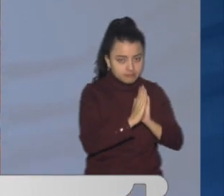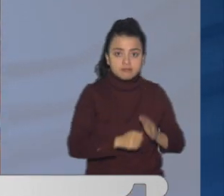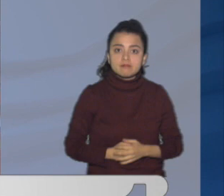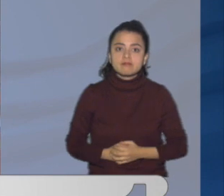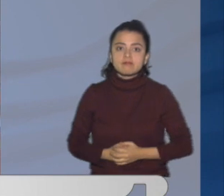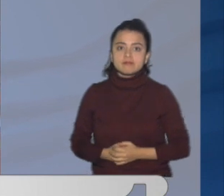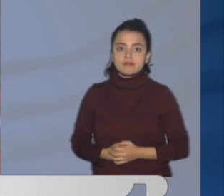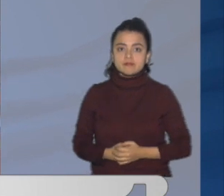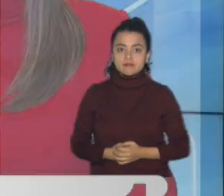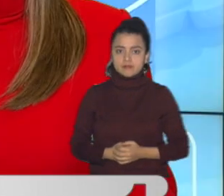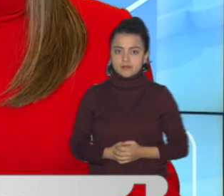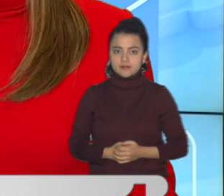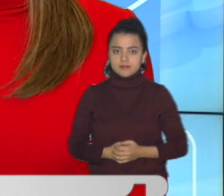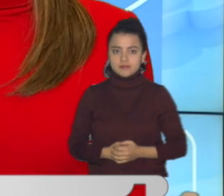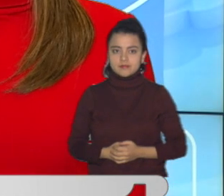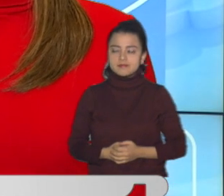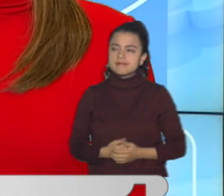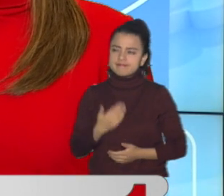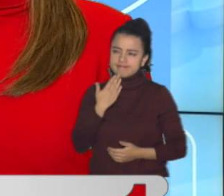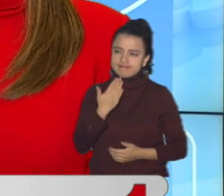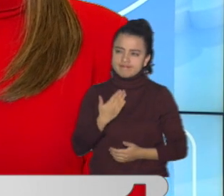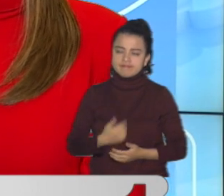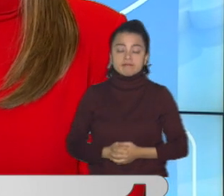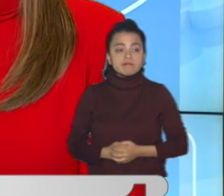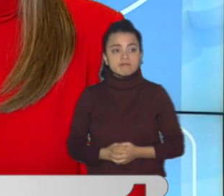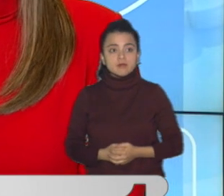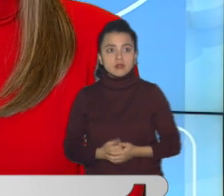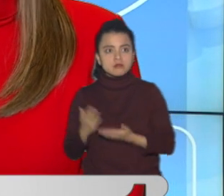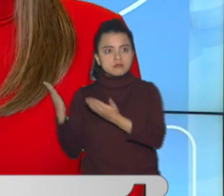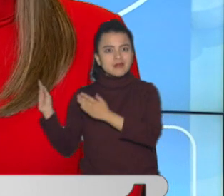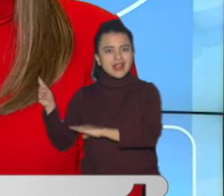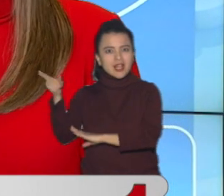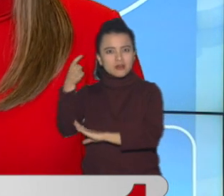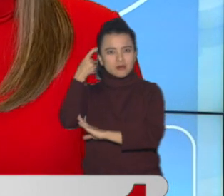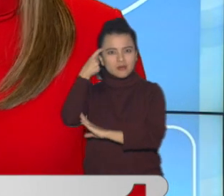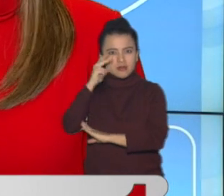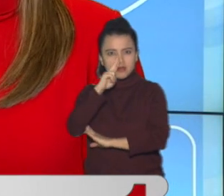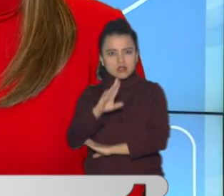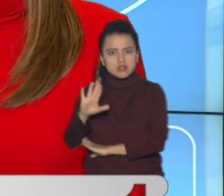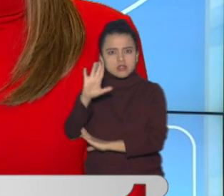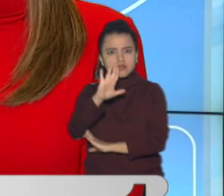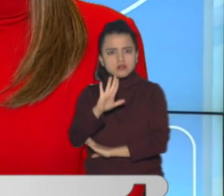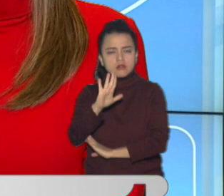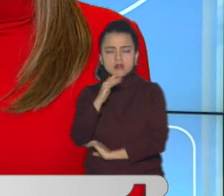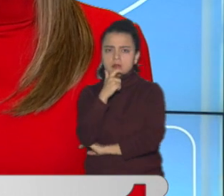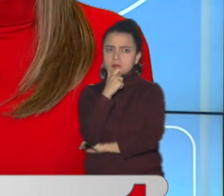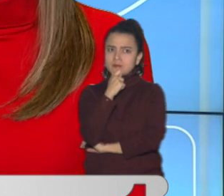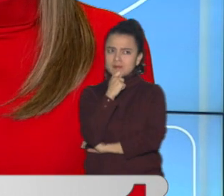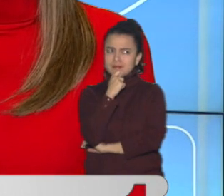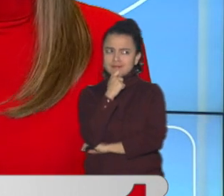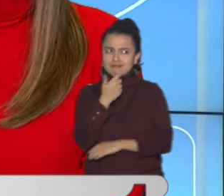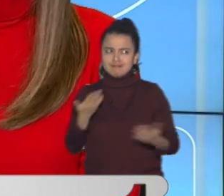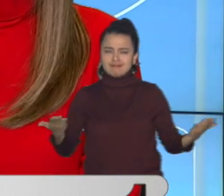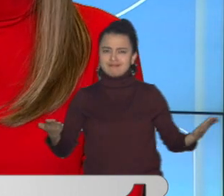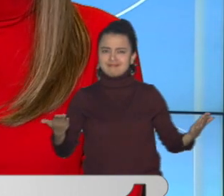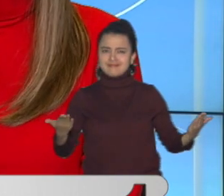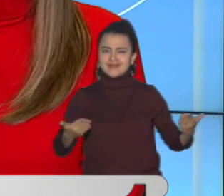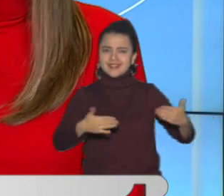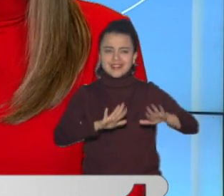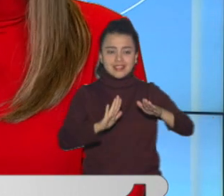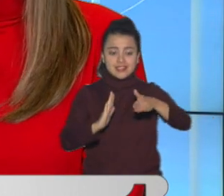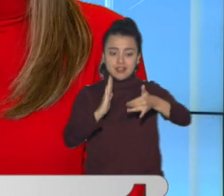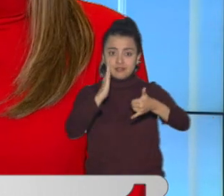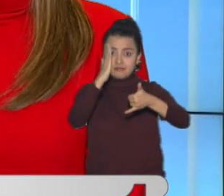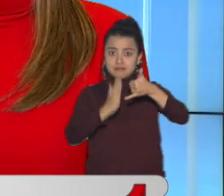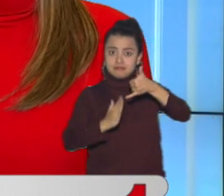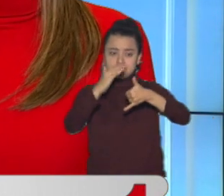Medellín. Yusi, muchas gracias. Y el gobierno nacional insiste en decir que la frontera con Venezuela está abierta desde